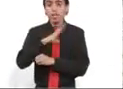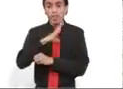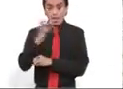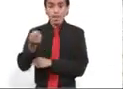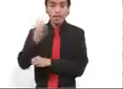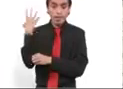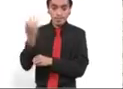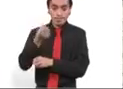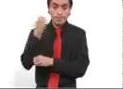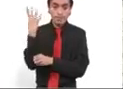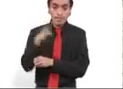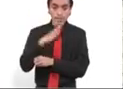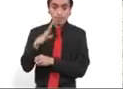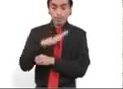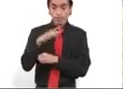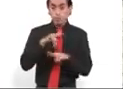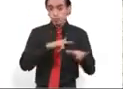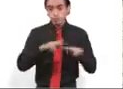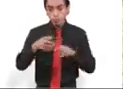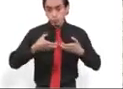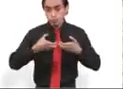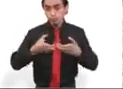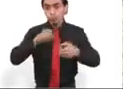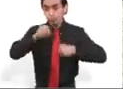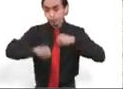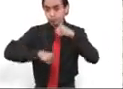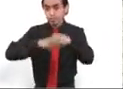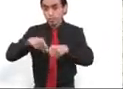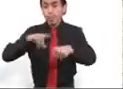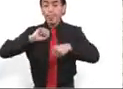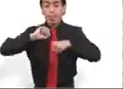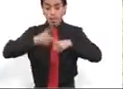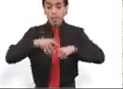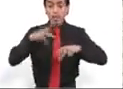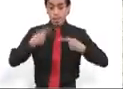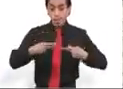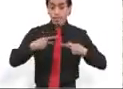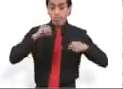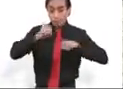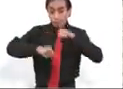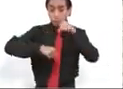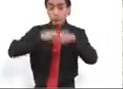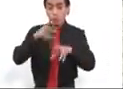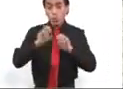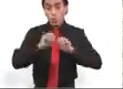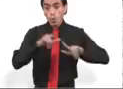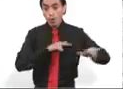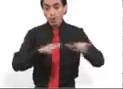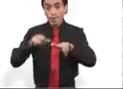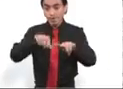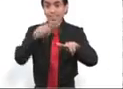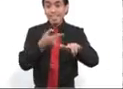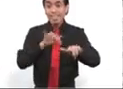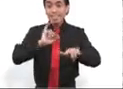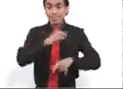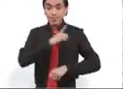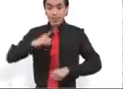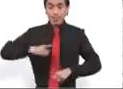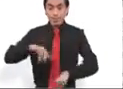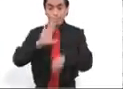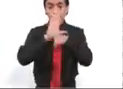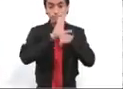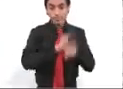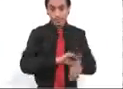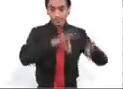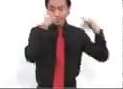circulación y cotidianamente se hacen con corredores, con ciclistas, a veces incluso con automóviles, se debe pedir un permiso para